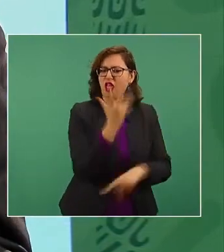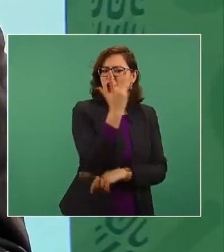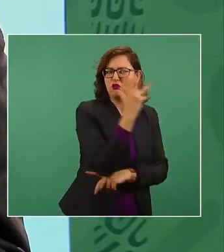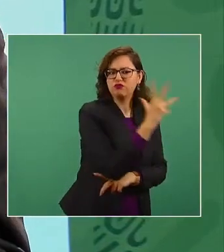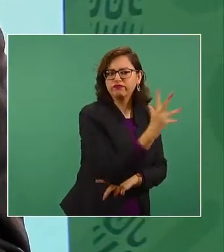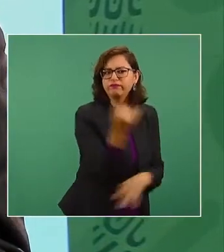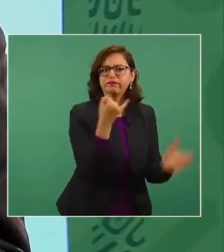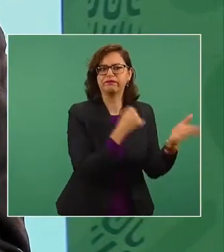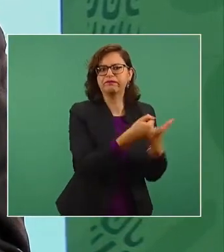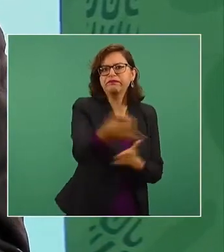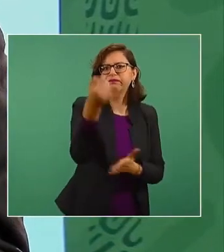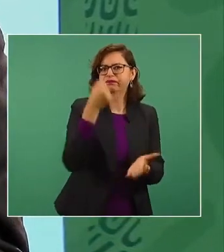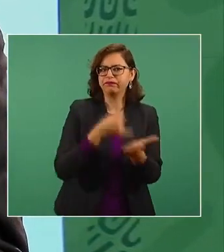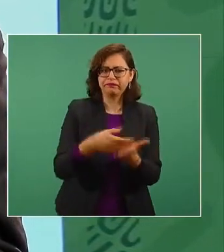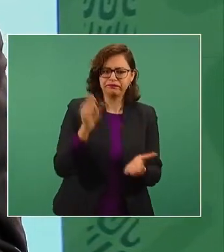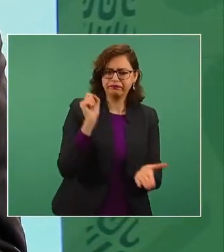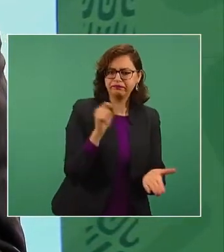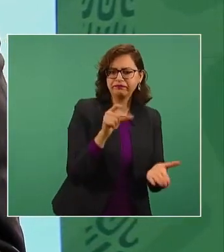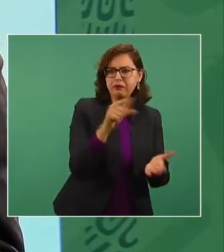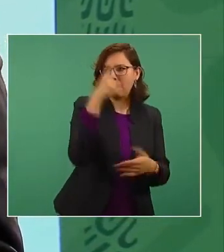mejorar el medio ambiente.